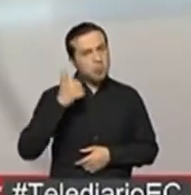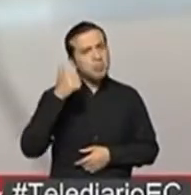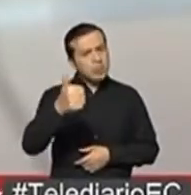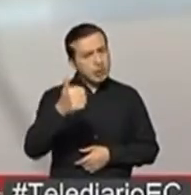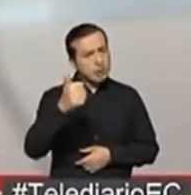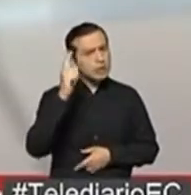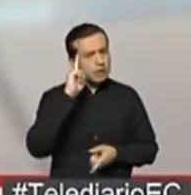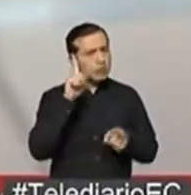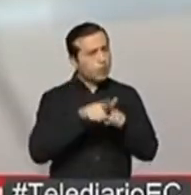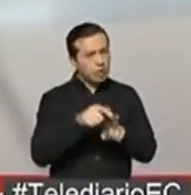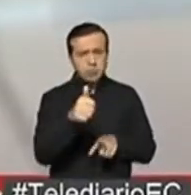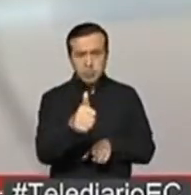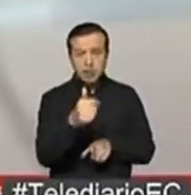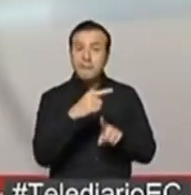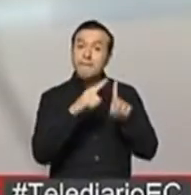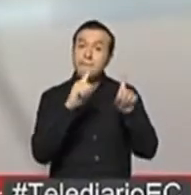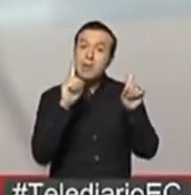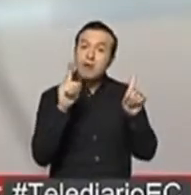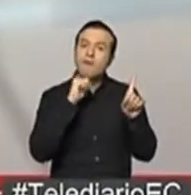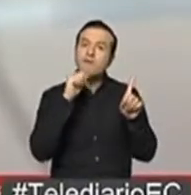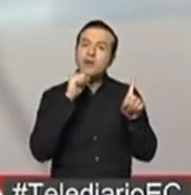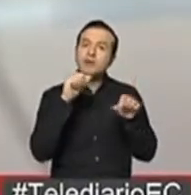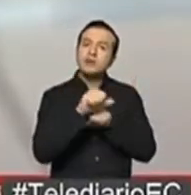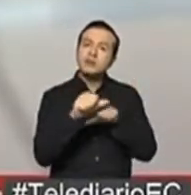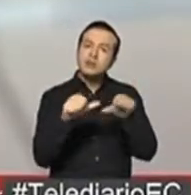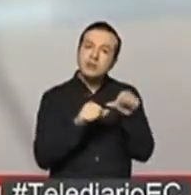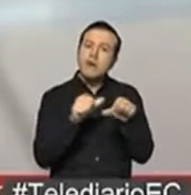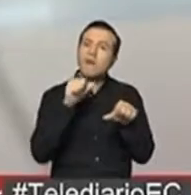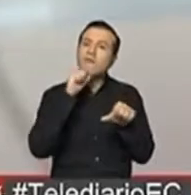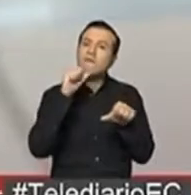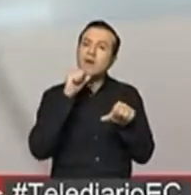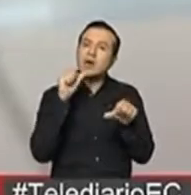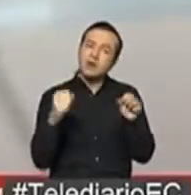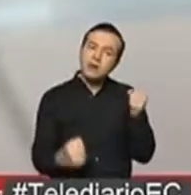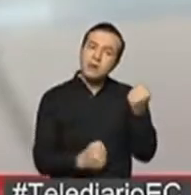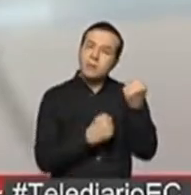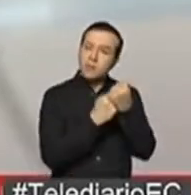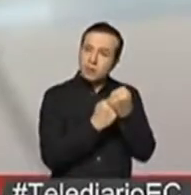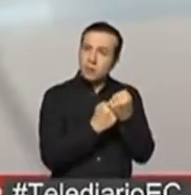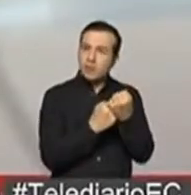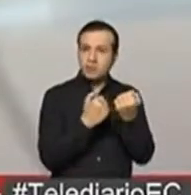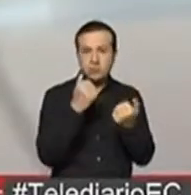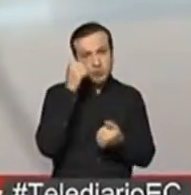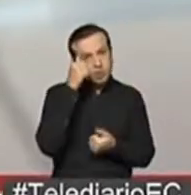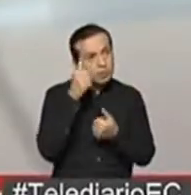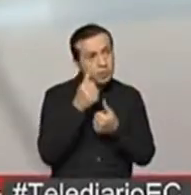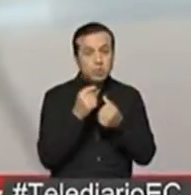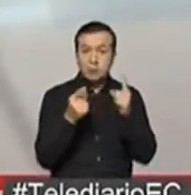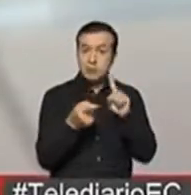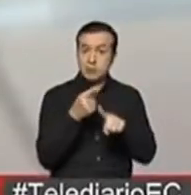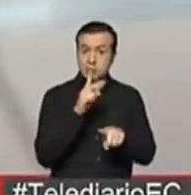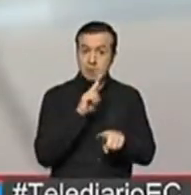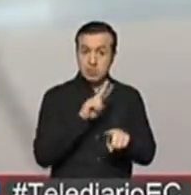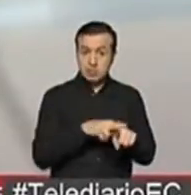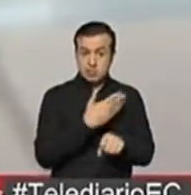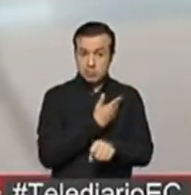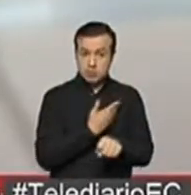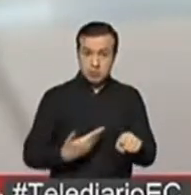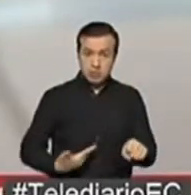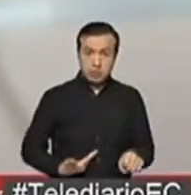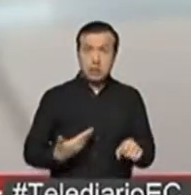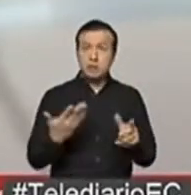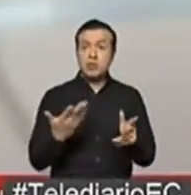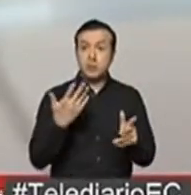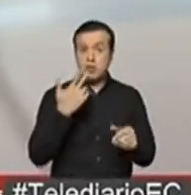no hubo el asesoramiento no hubo el acompañamiento recuerde que no es el primer presidente que ha